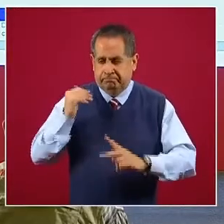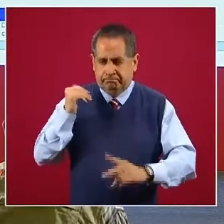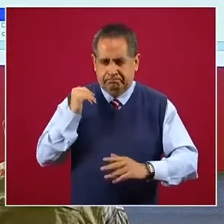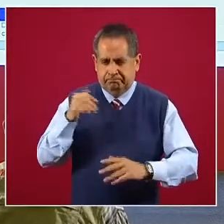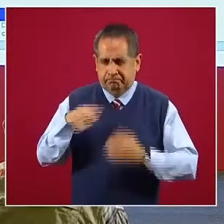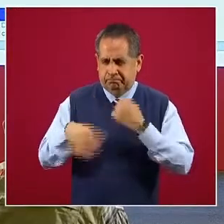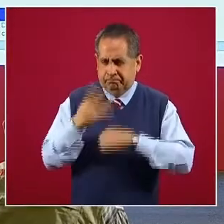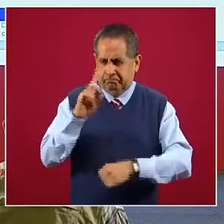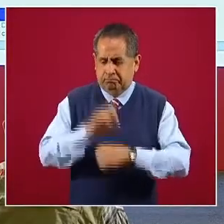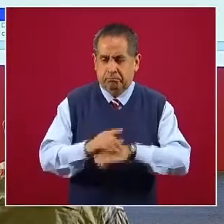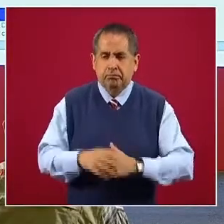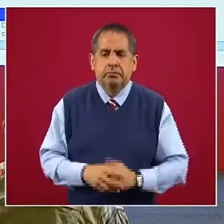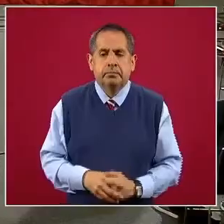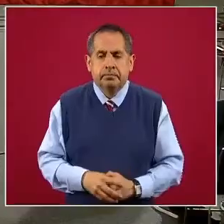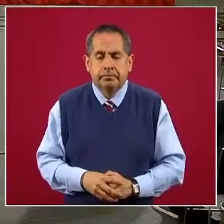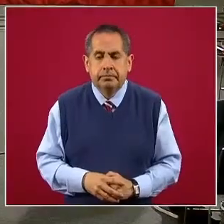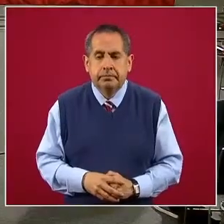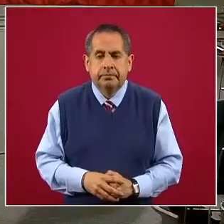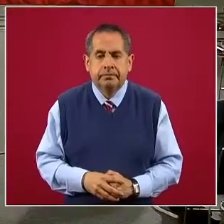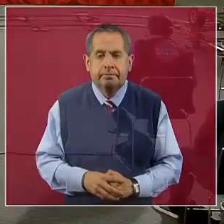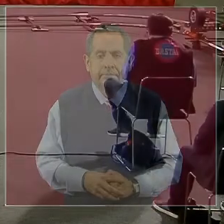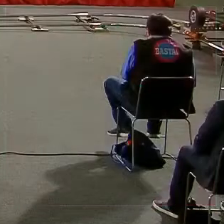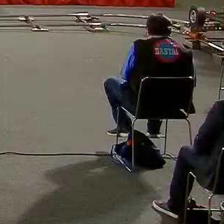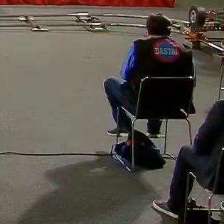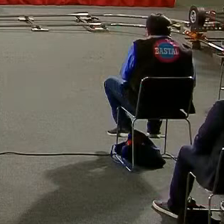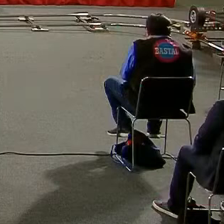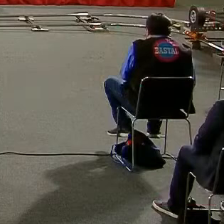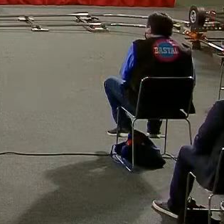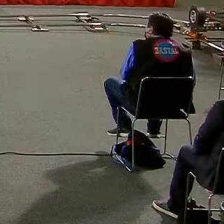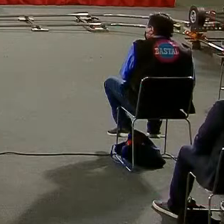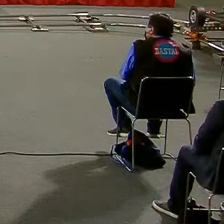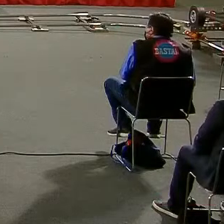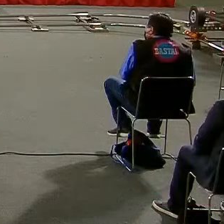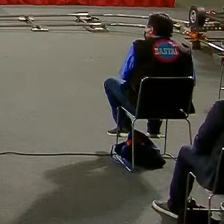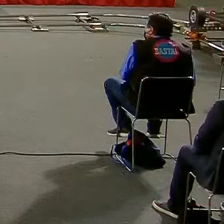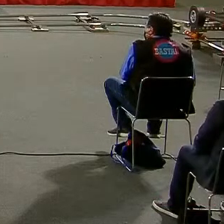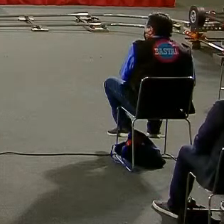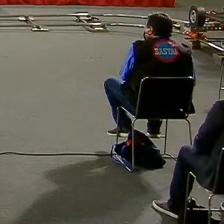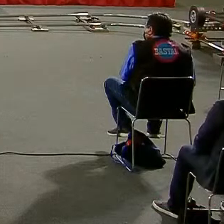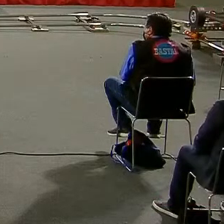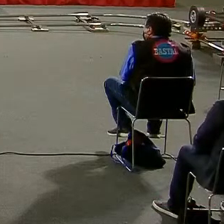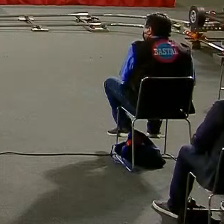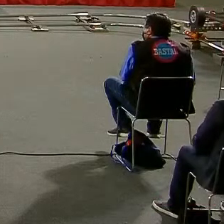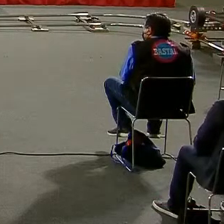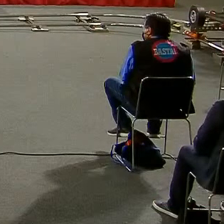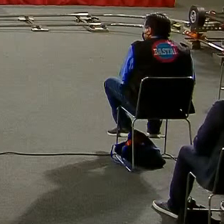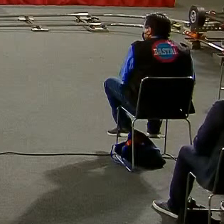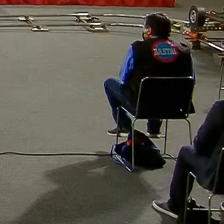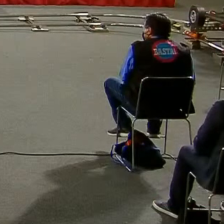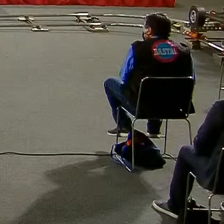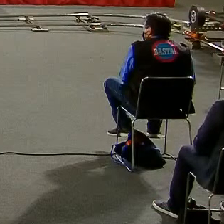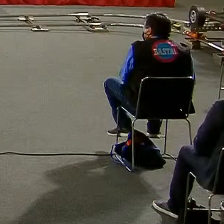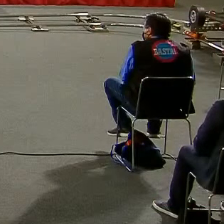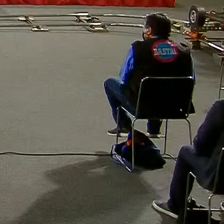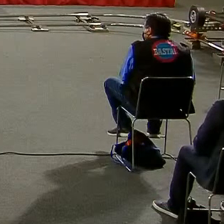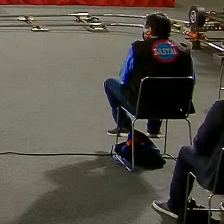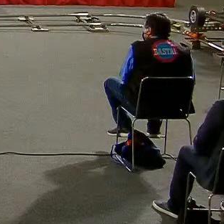últimos 14 días. La siguiente, por favor. Perdón, generales. En los últimos 14 días, de